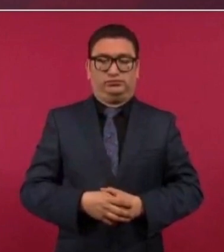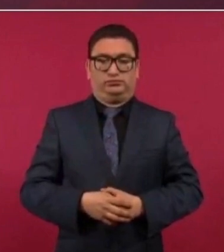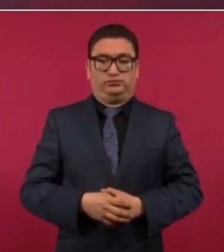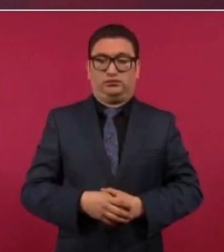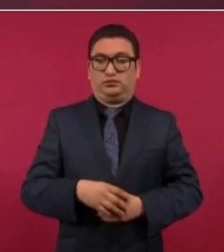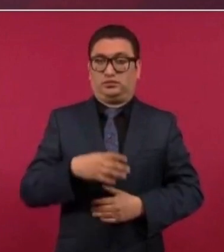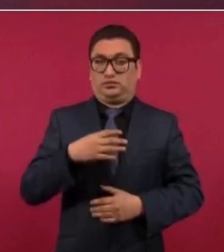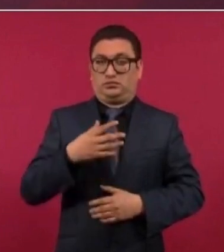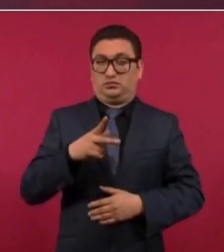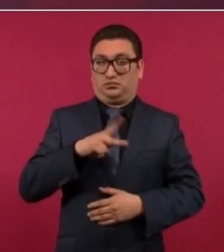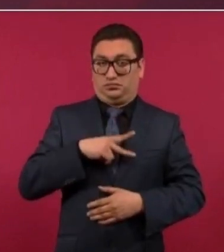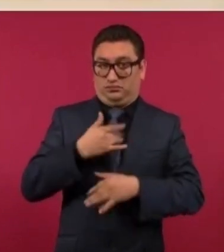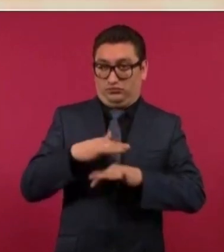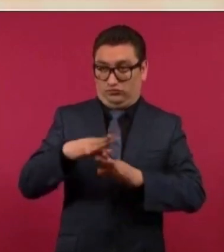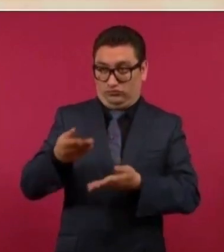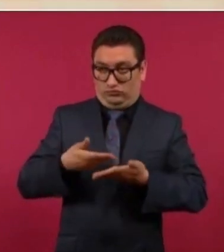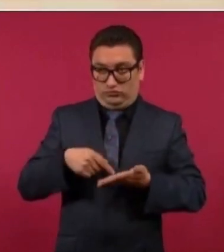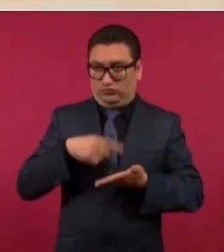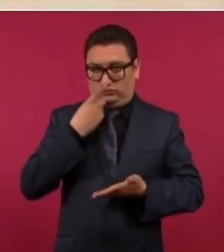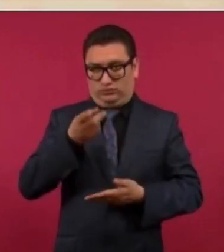mi información,